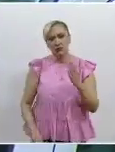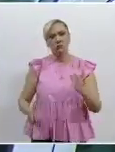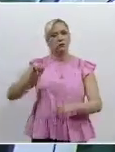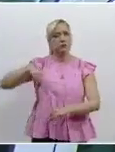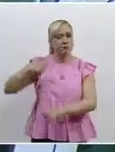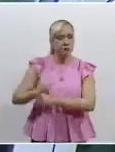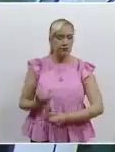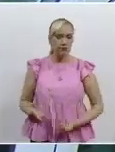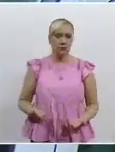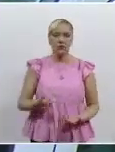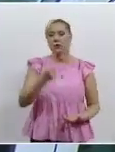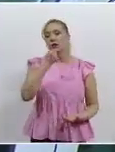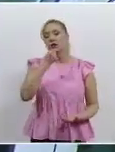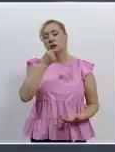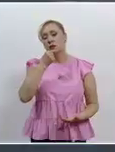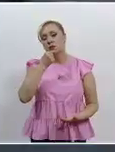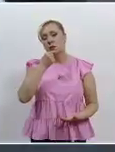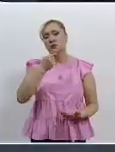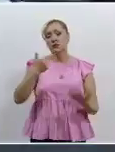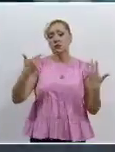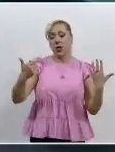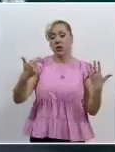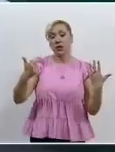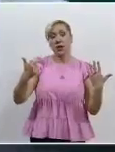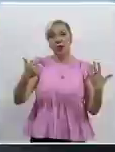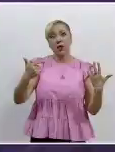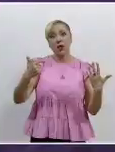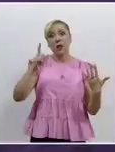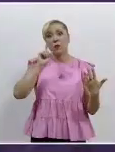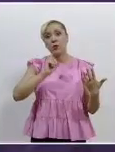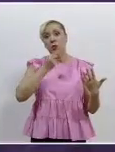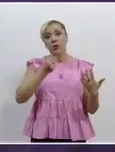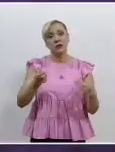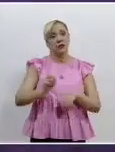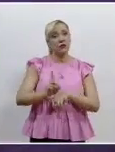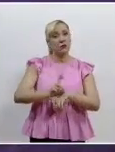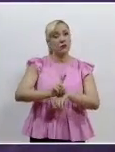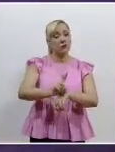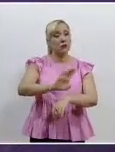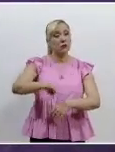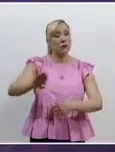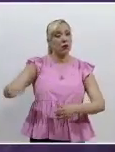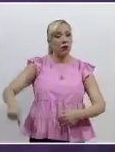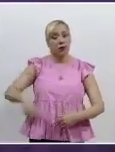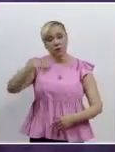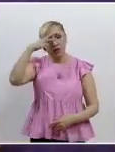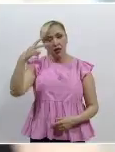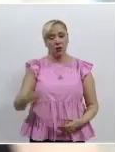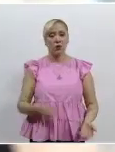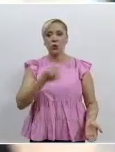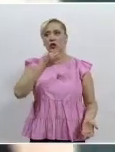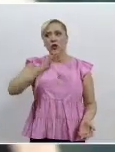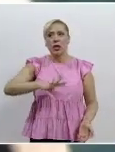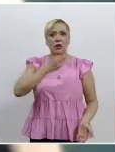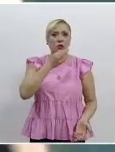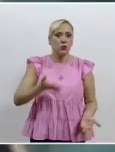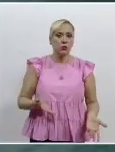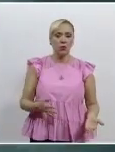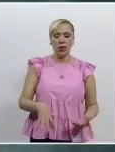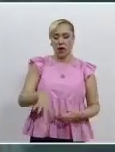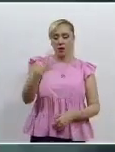7 niñas y niños son asesinados diariamente en nuestro país, mientras que el 63% de los menores de 14 años